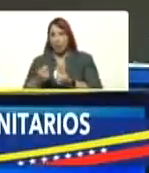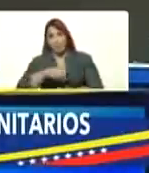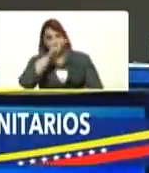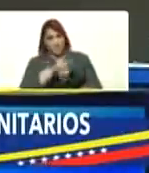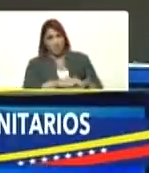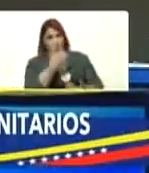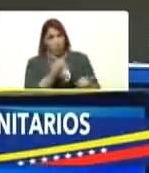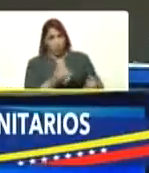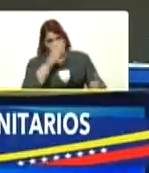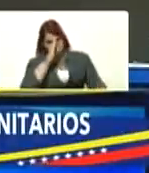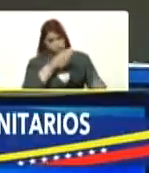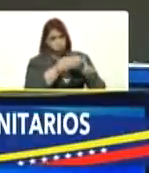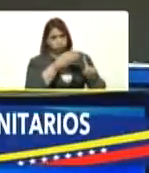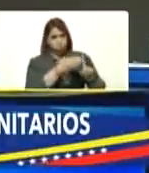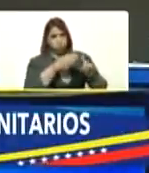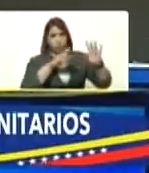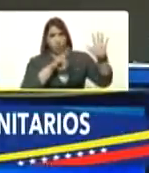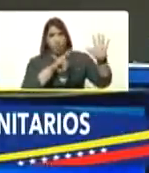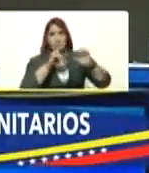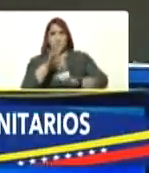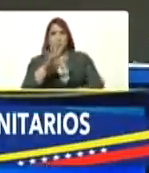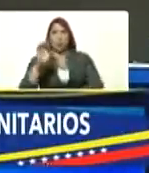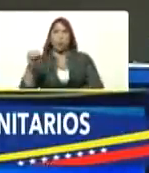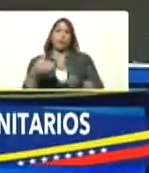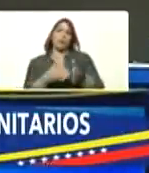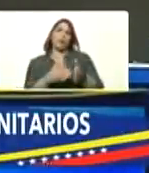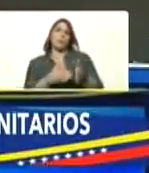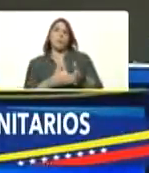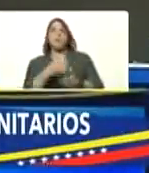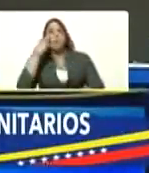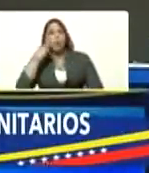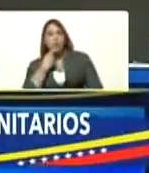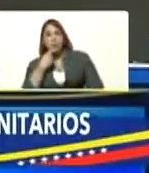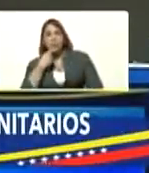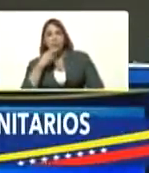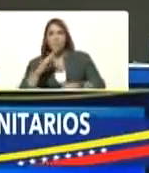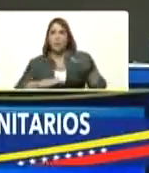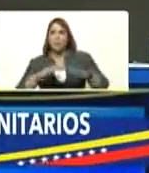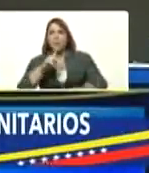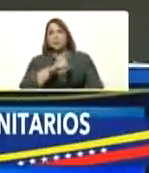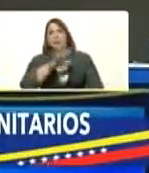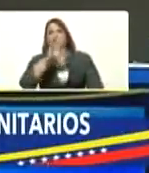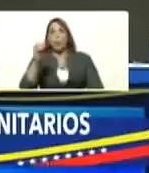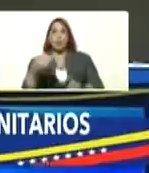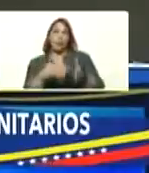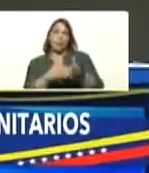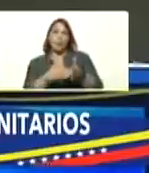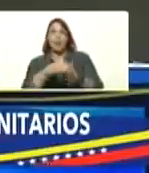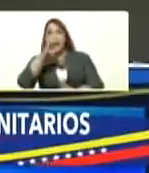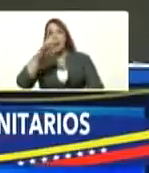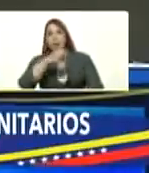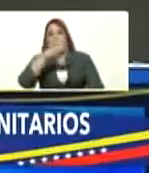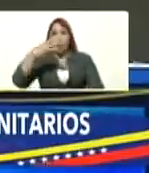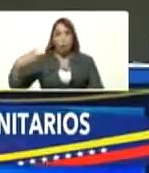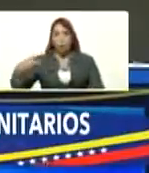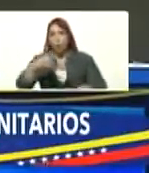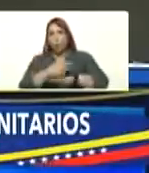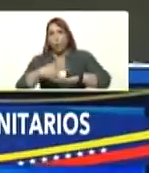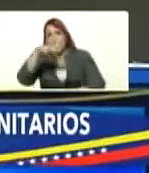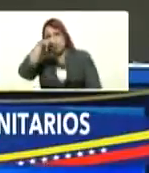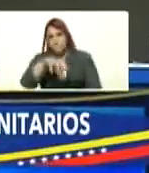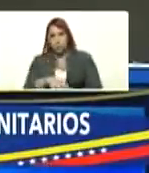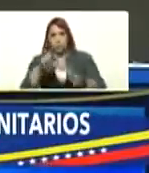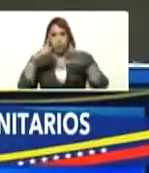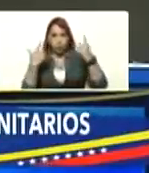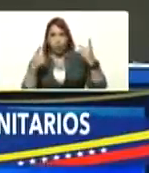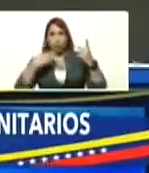estoy destinando, presidente, 750 mil bolívares digitales, lo que es el equivalente a unos 150 mil euros. Que desde el gobierno regional estamos